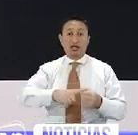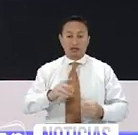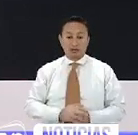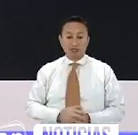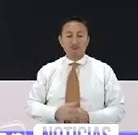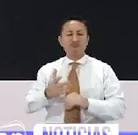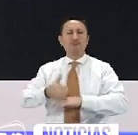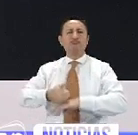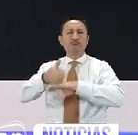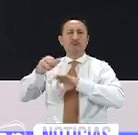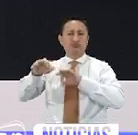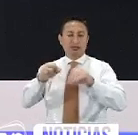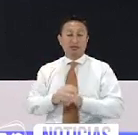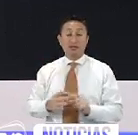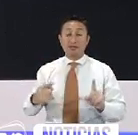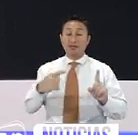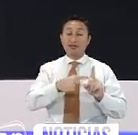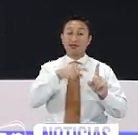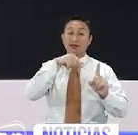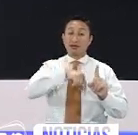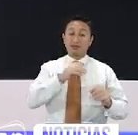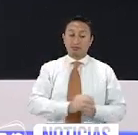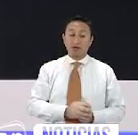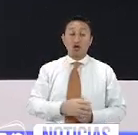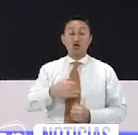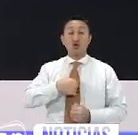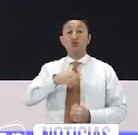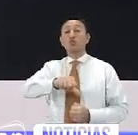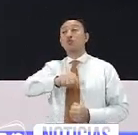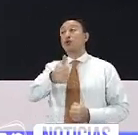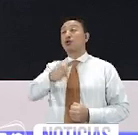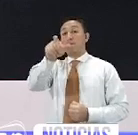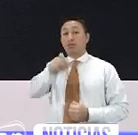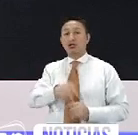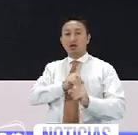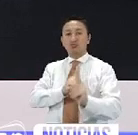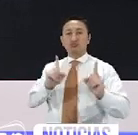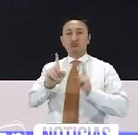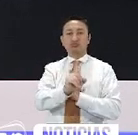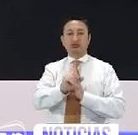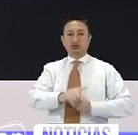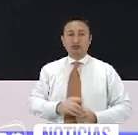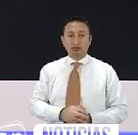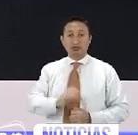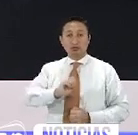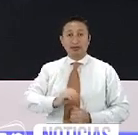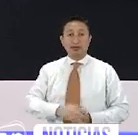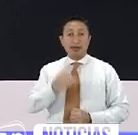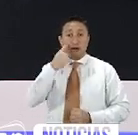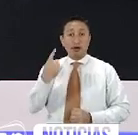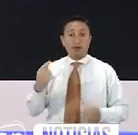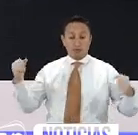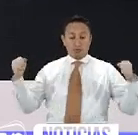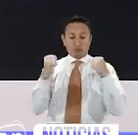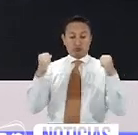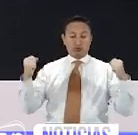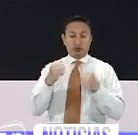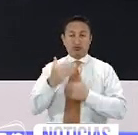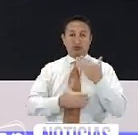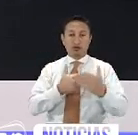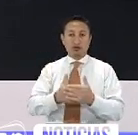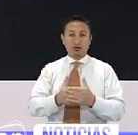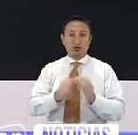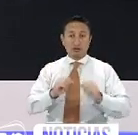las autoridades, el hombre intentó hacerse pasar por otro ciudadano para rendir las pruebas físicas del proceso